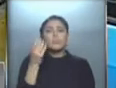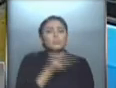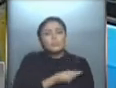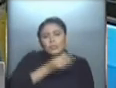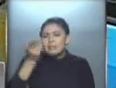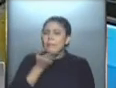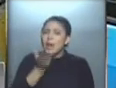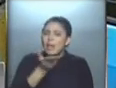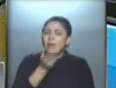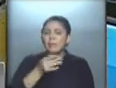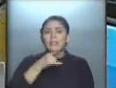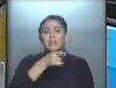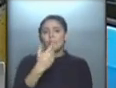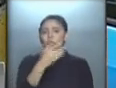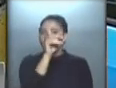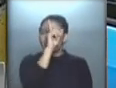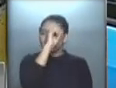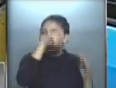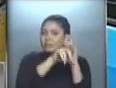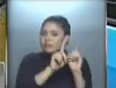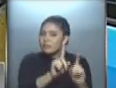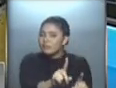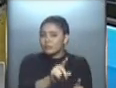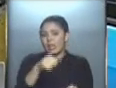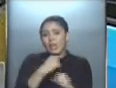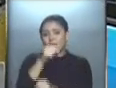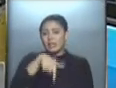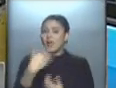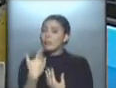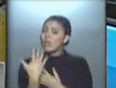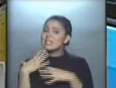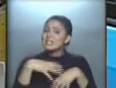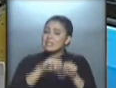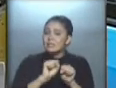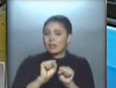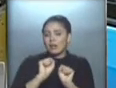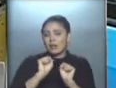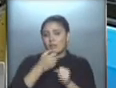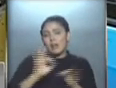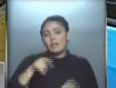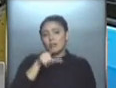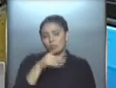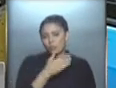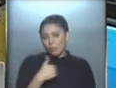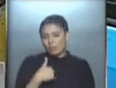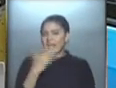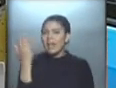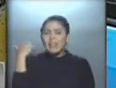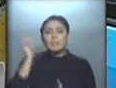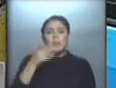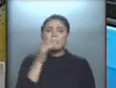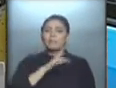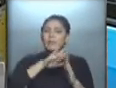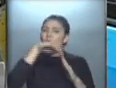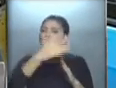a la hermana la internaran que atendieran que llegaran aquí a este lugar para poder rescatar a la madre que más de una vez hubo denuncias de vecinos